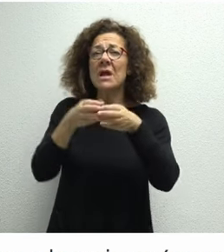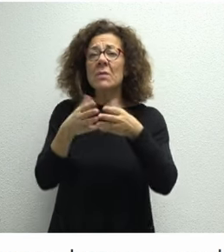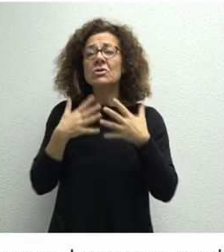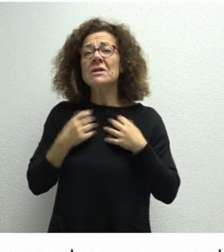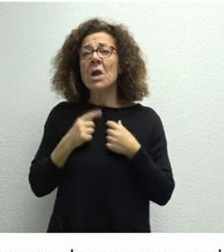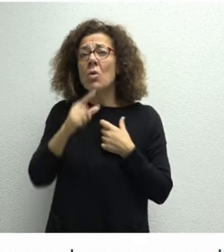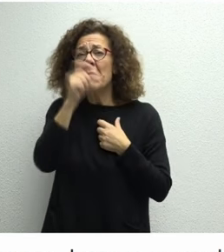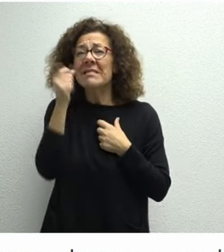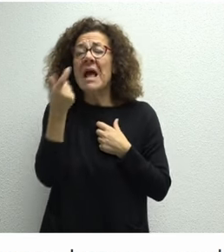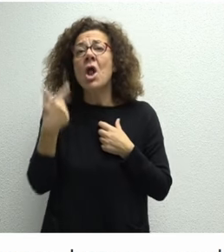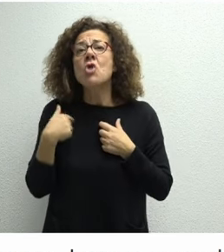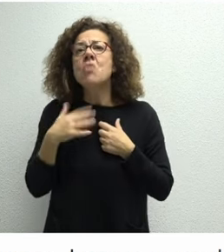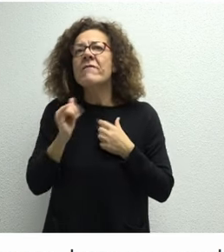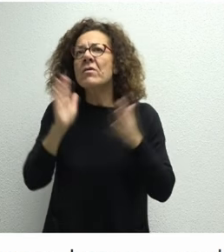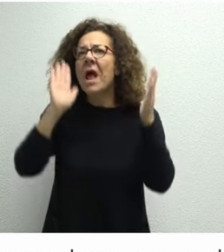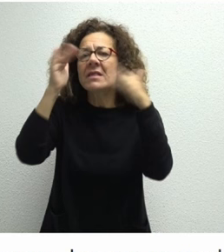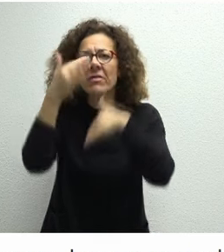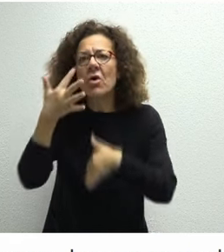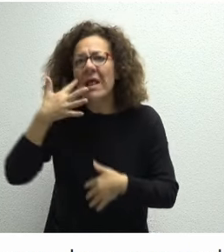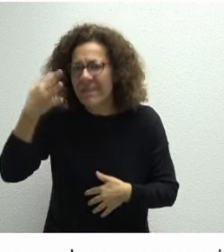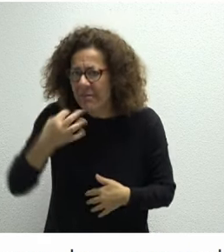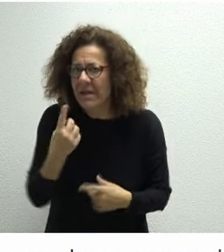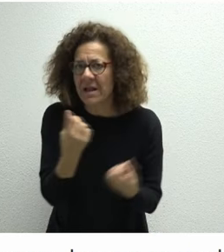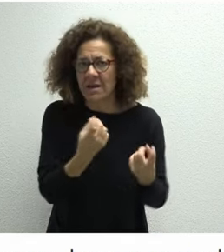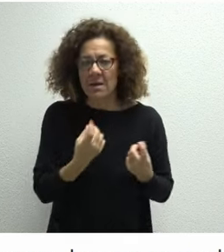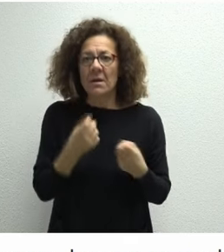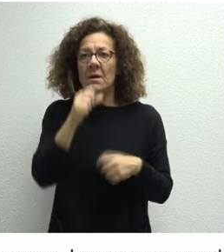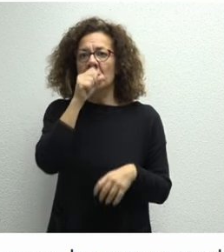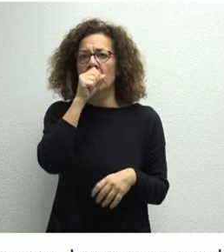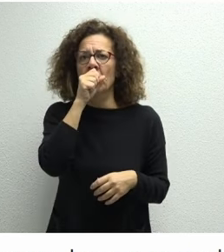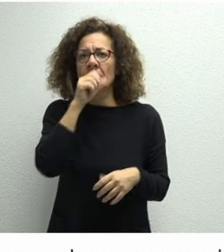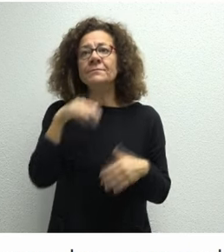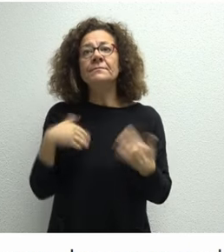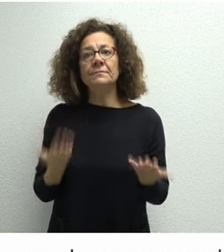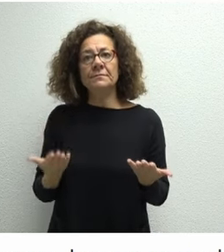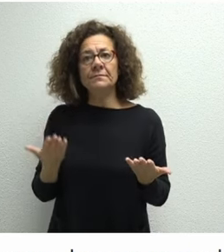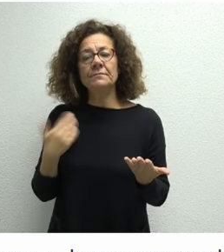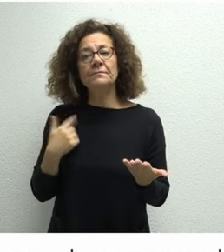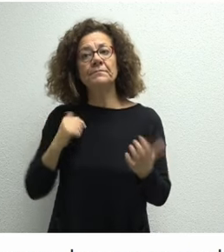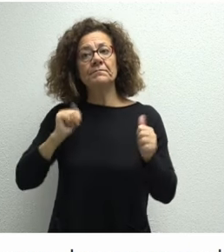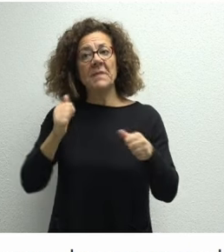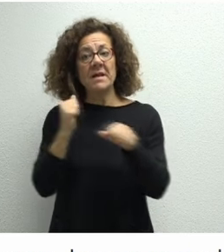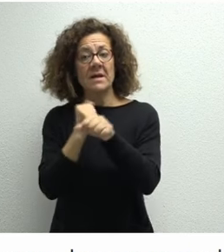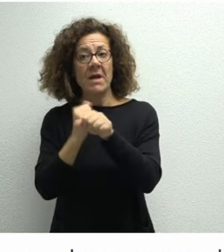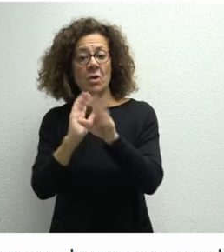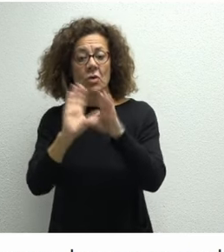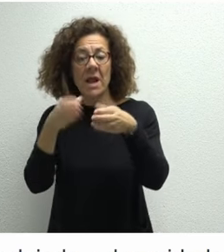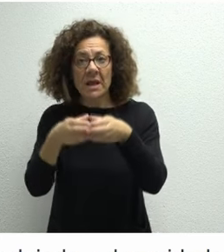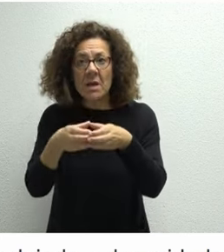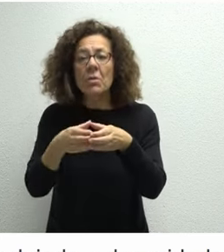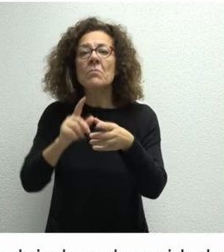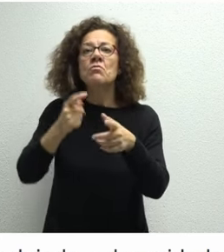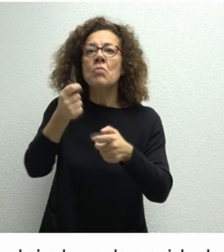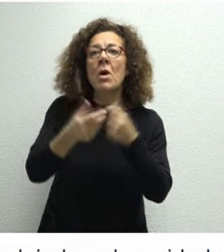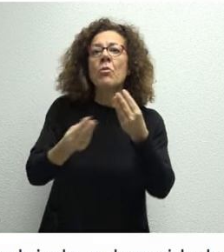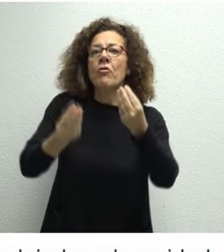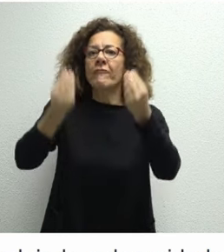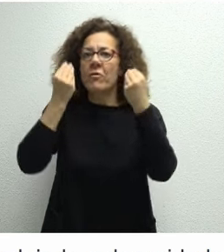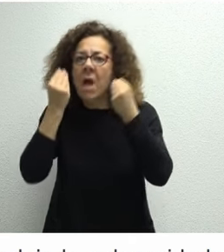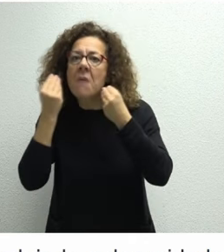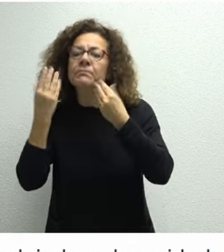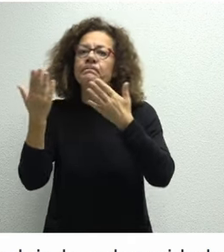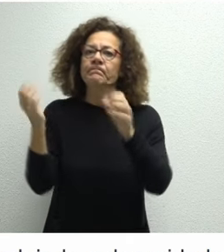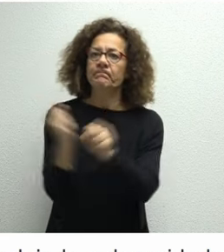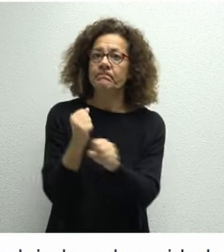correspondían pues no tenían la atención que realmente necesitaba entonces montamos un equipo de Salud Mental y nos fuimos formando y trabajando y